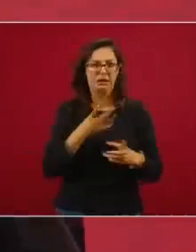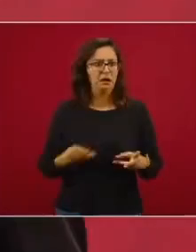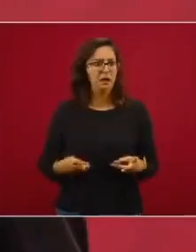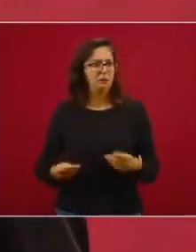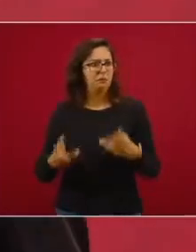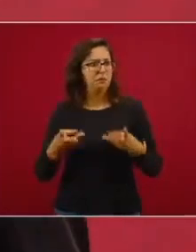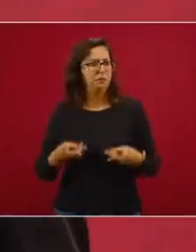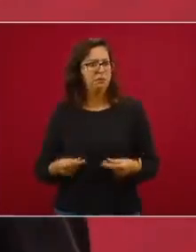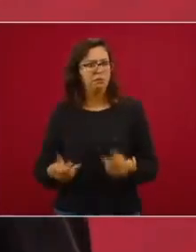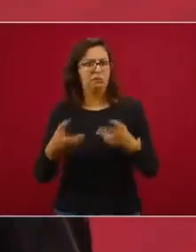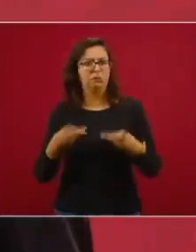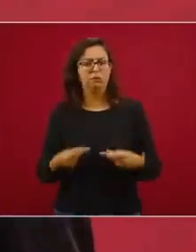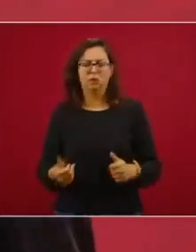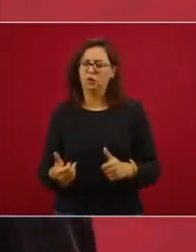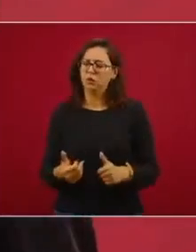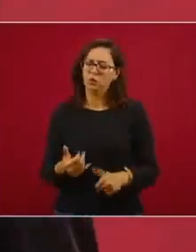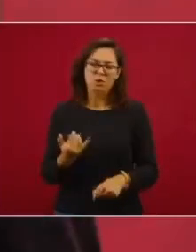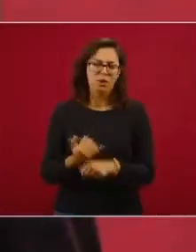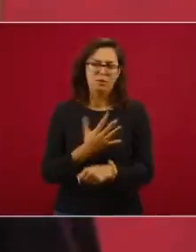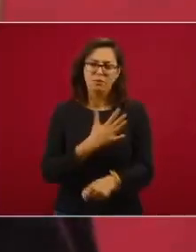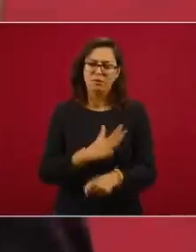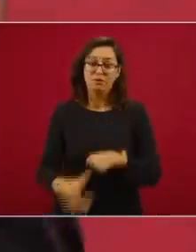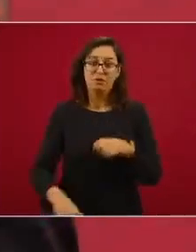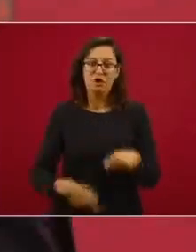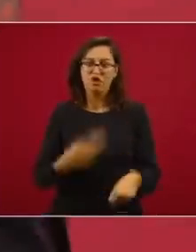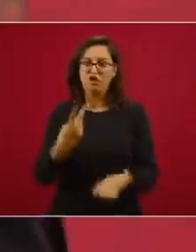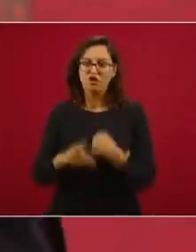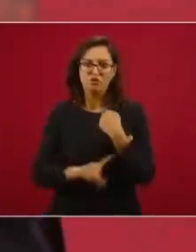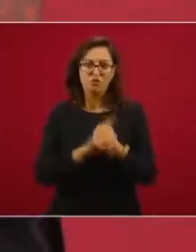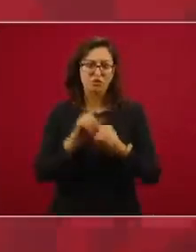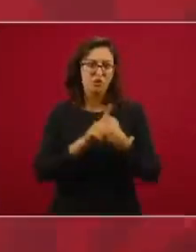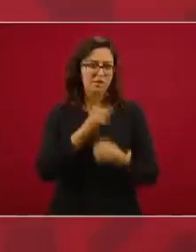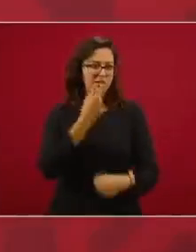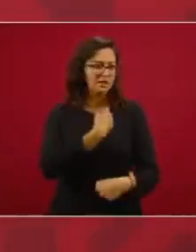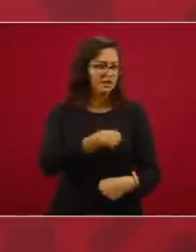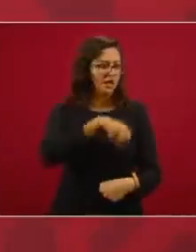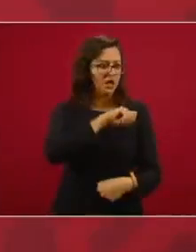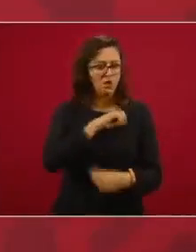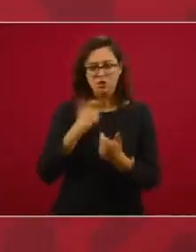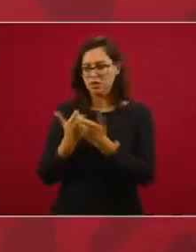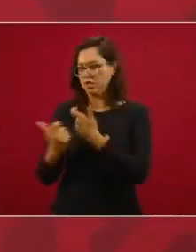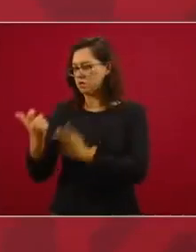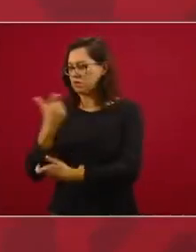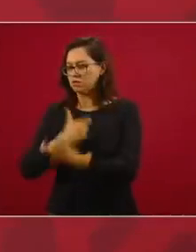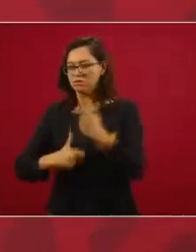enfrentando dos crisis, la sanitaria y la económica.